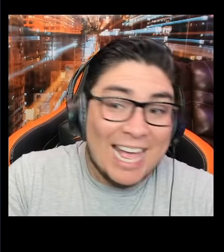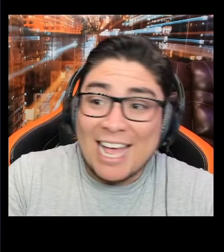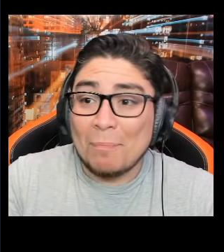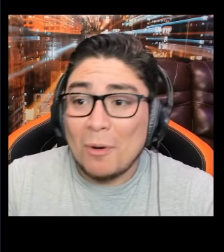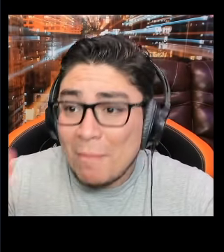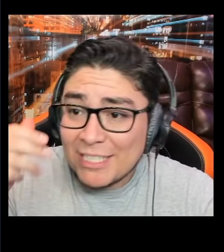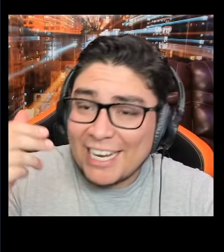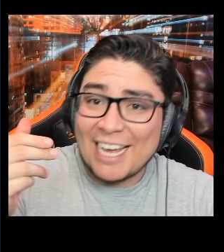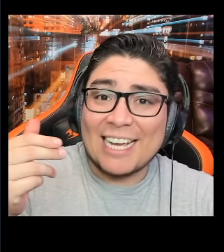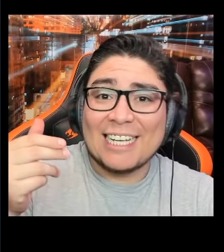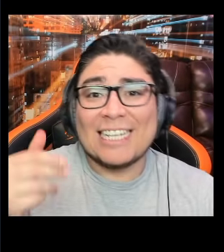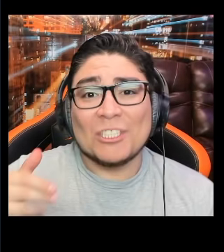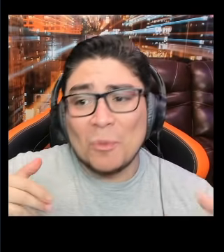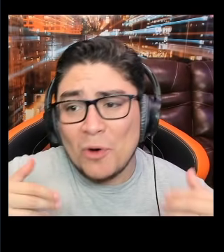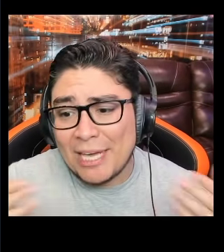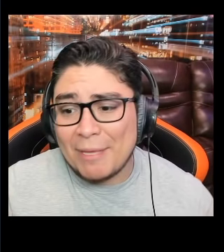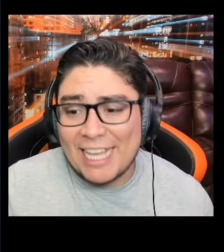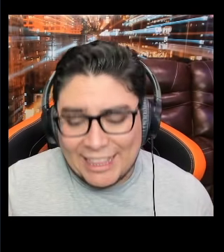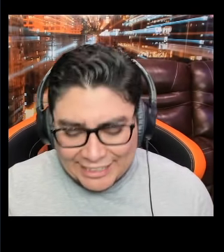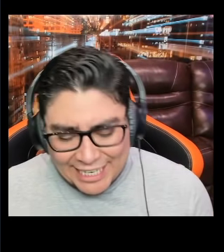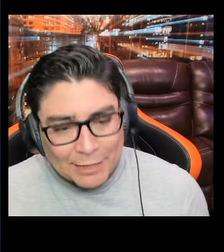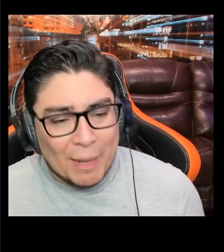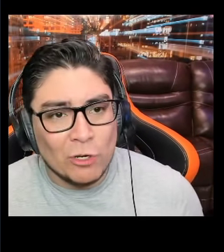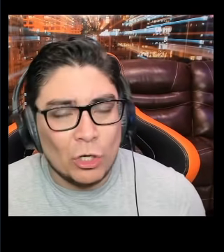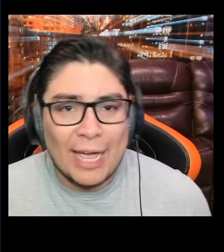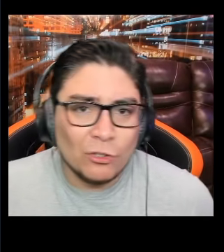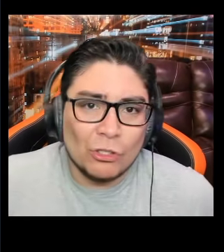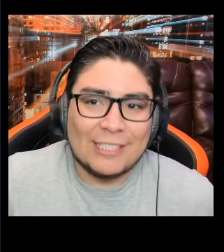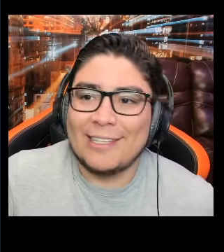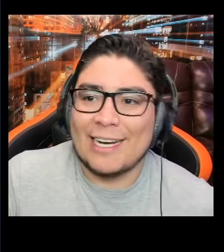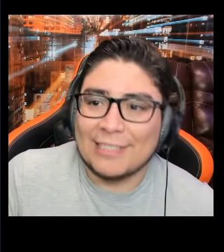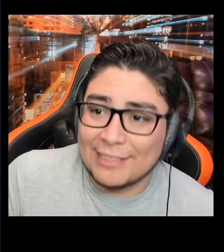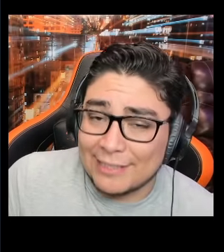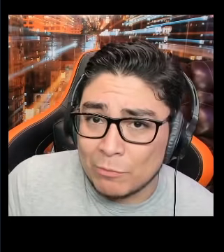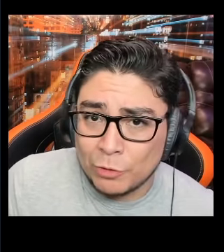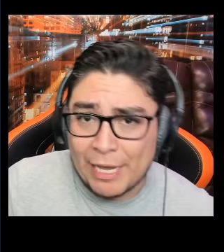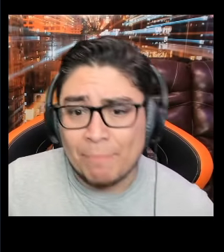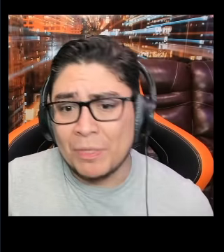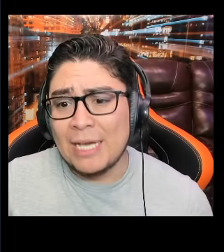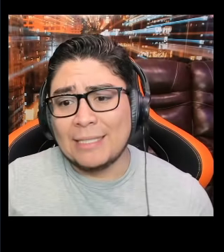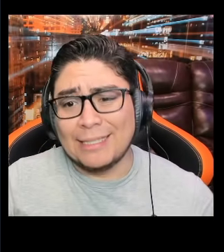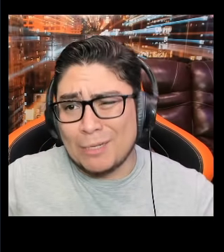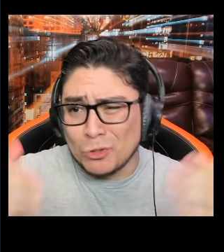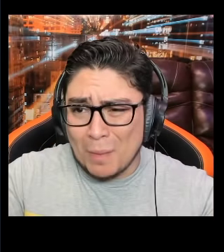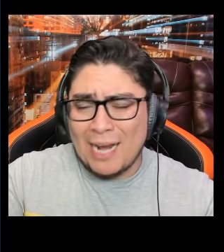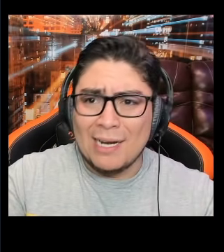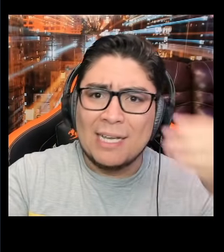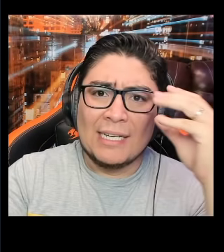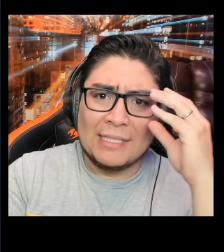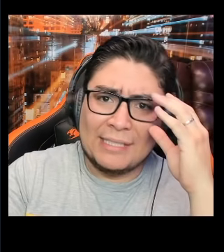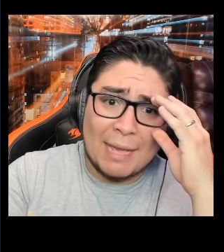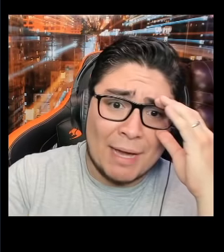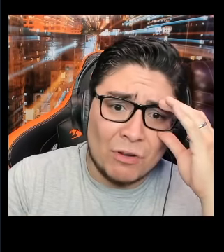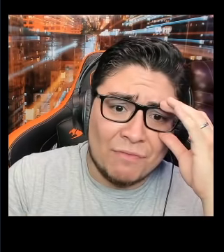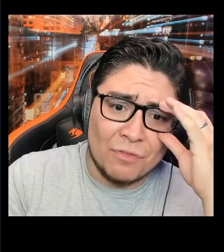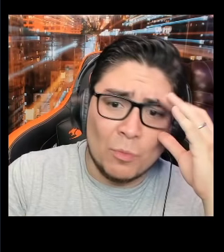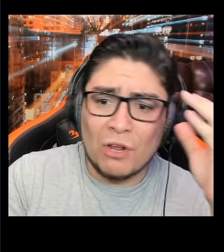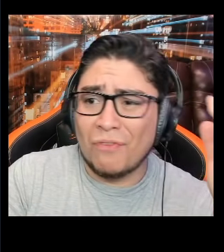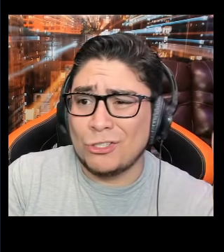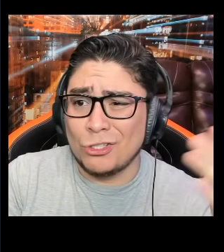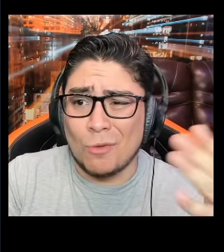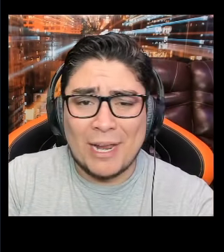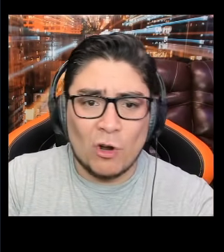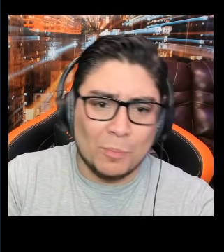manuel el problema es que son muy evidentes en español ellos no les interesa si estamos bien si estamos mal si hay mayor